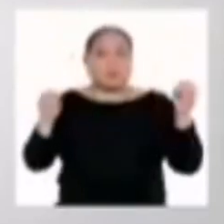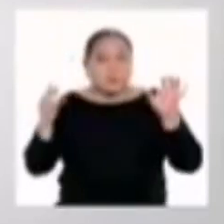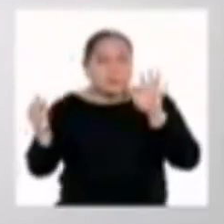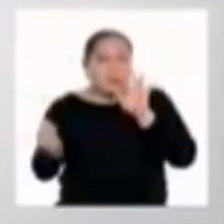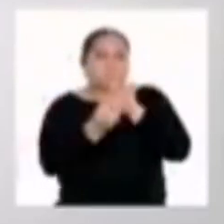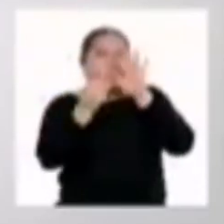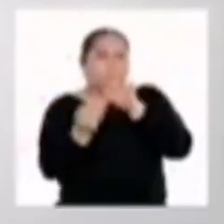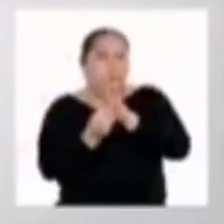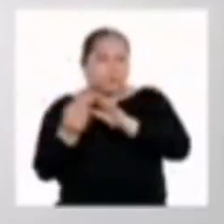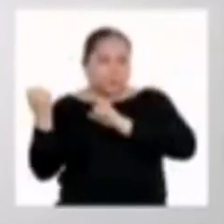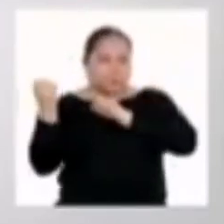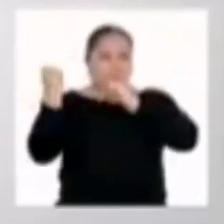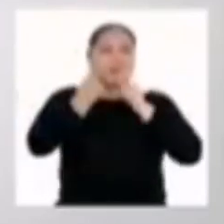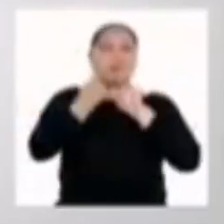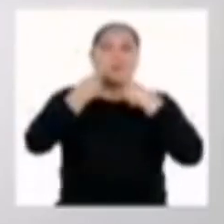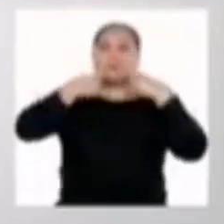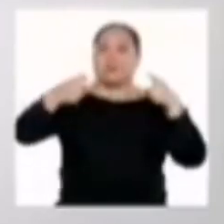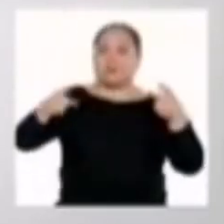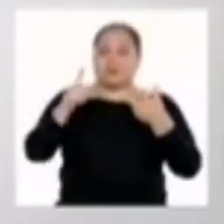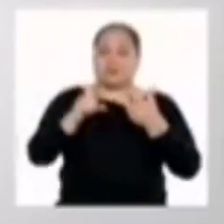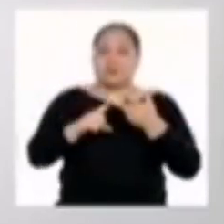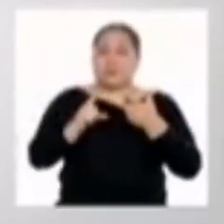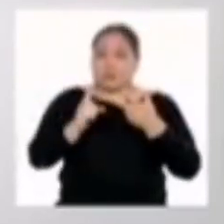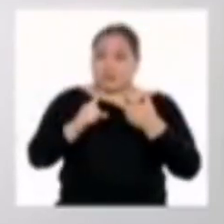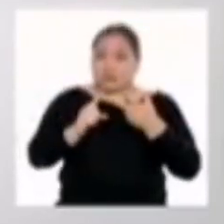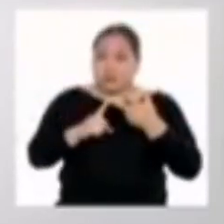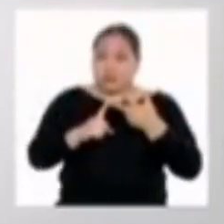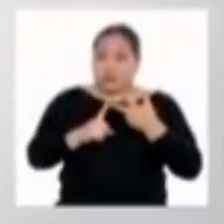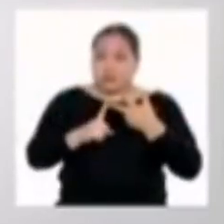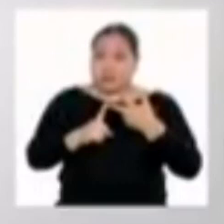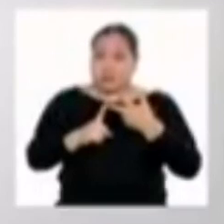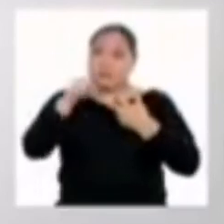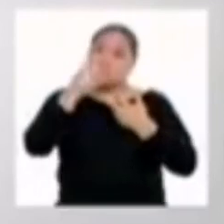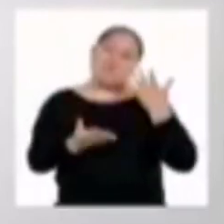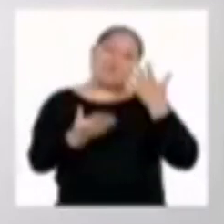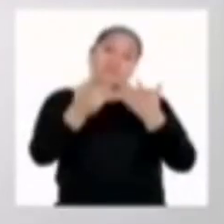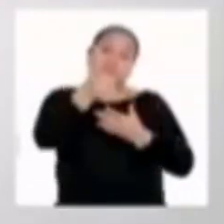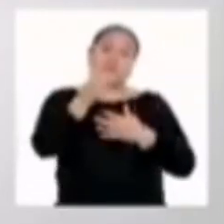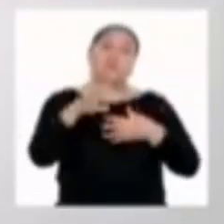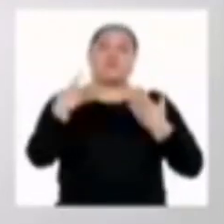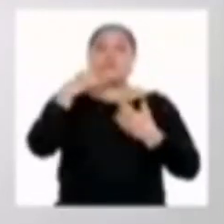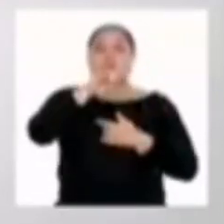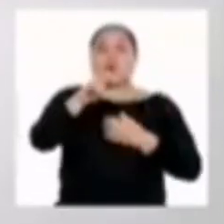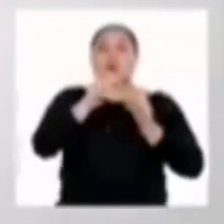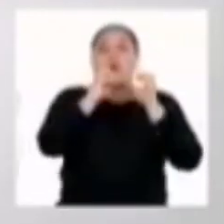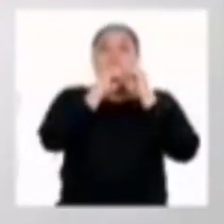darle mayor fuerza a su mensaje. Finalmente, puedes usar